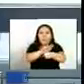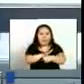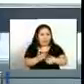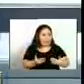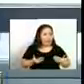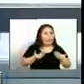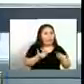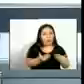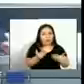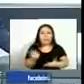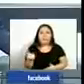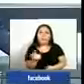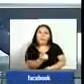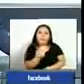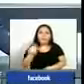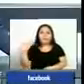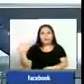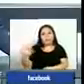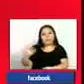a los más necesitados